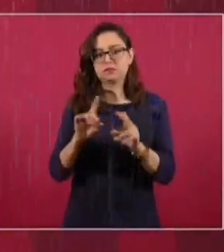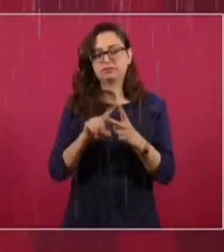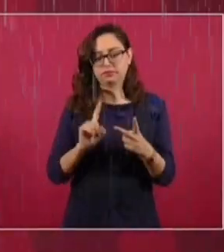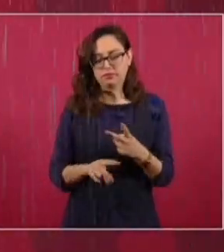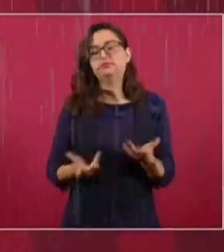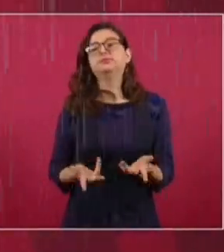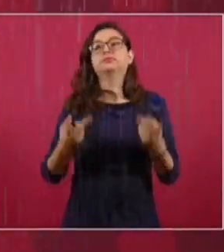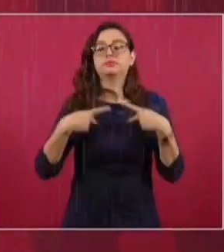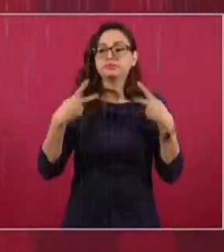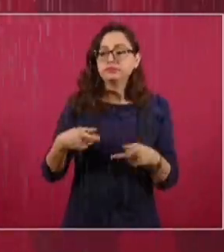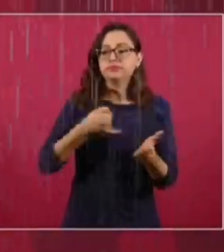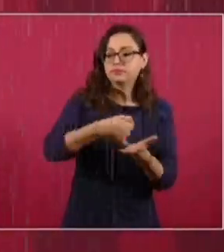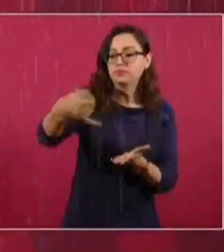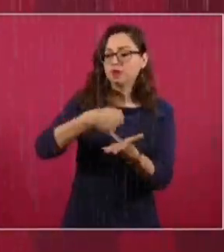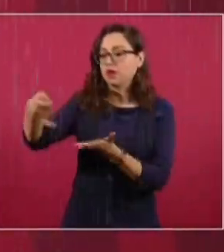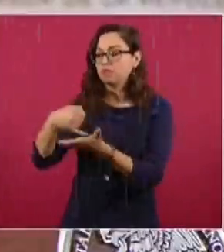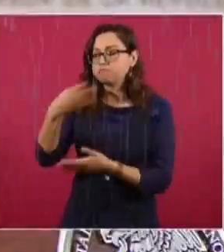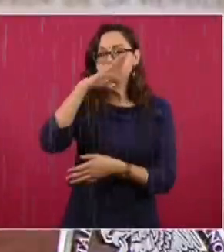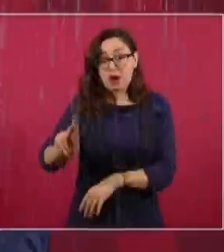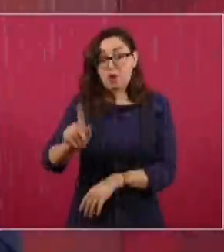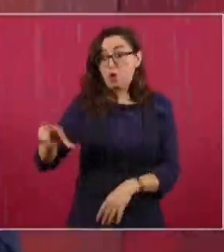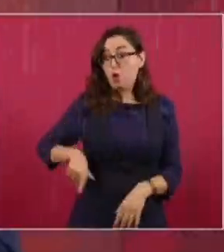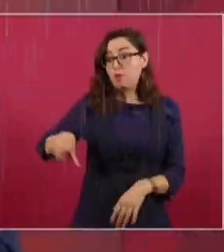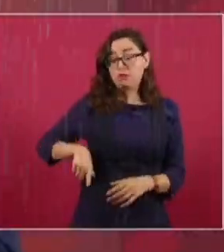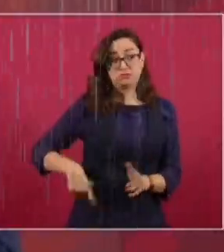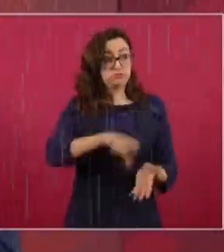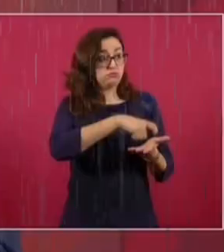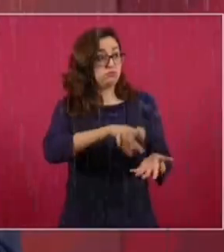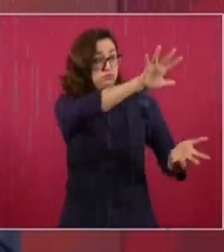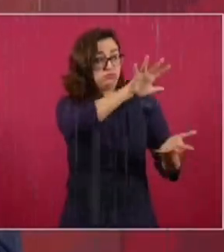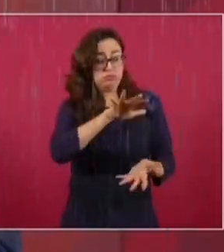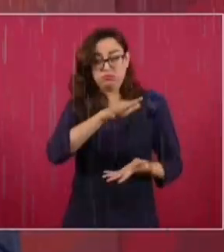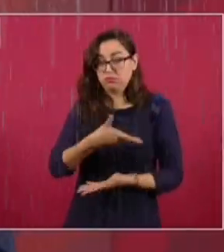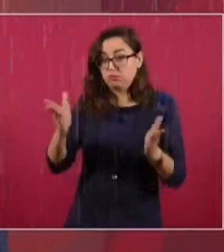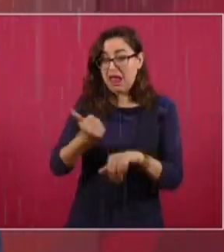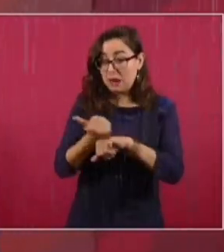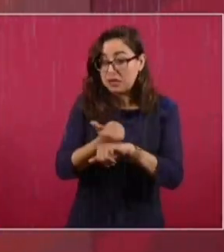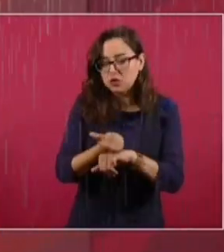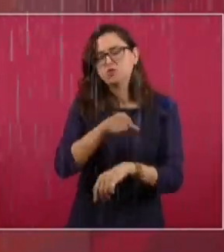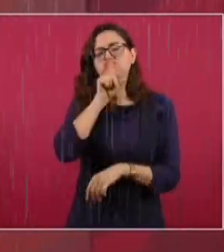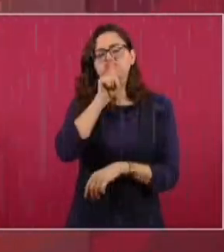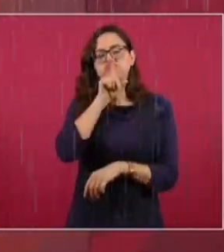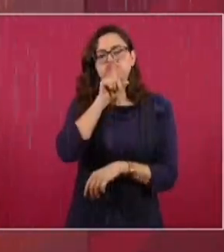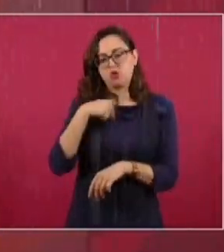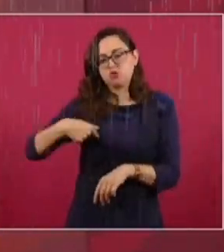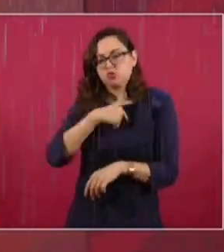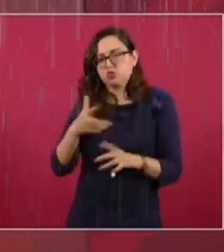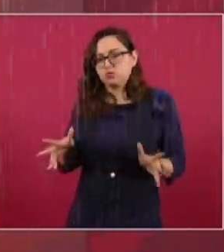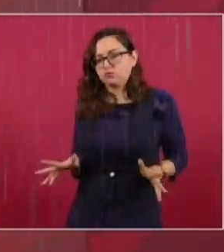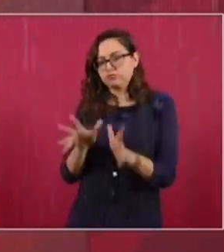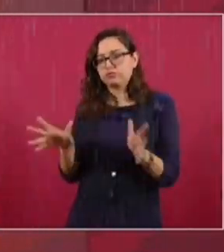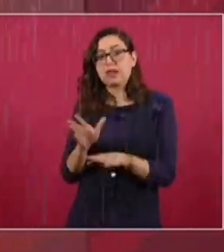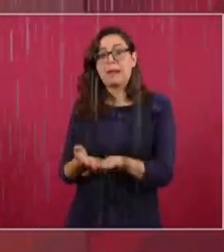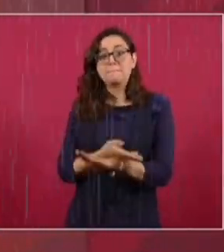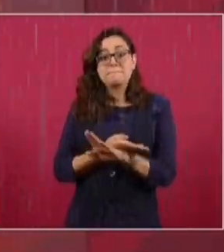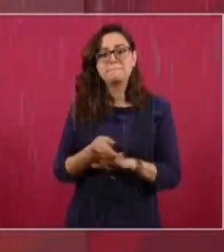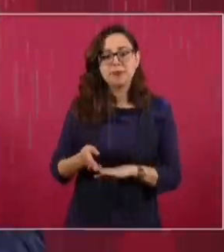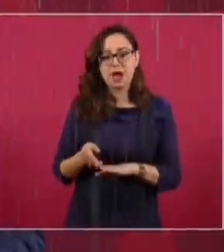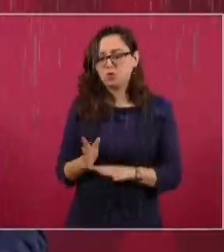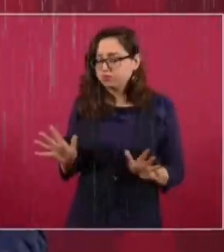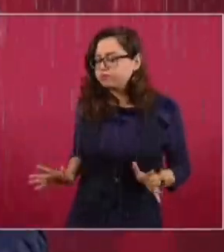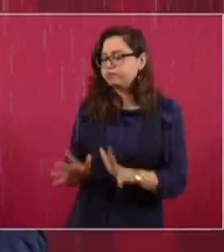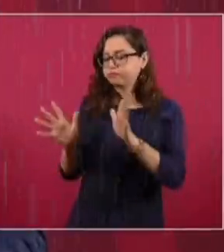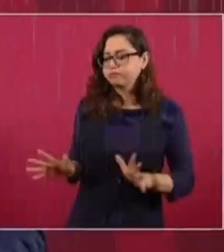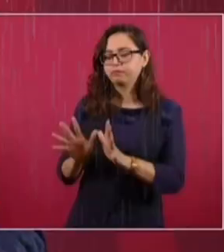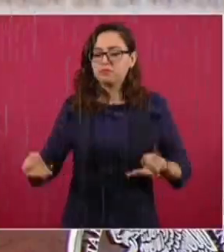un precio de garantía para el maíz que se ha incrementado. Estamos apoyando a productores de maíz como nunca. Se va avanzando